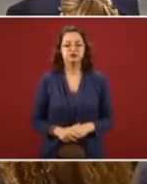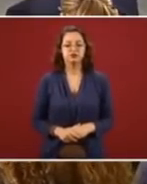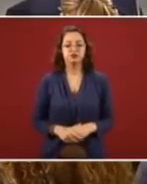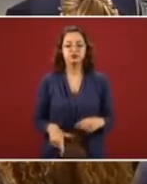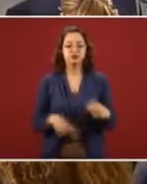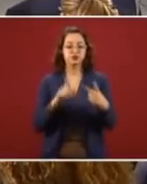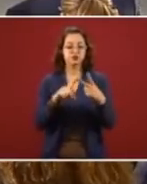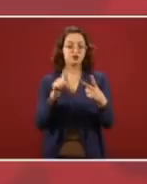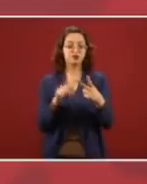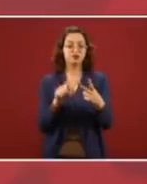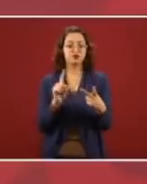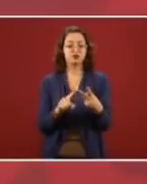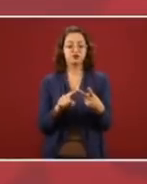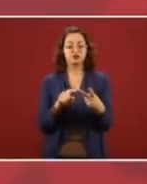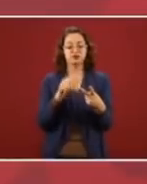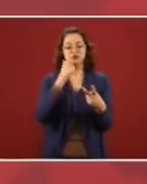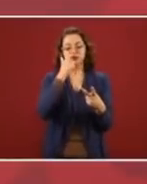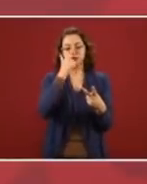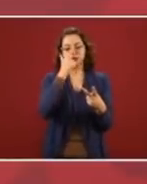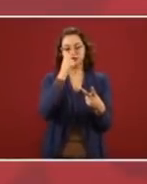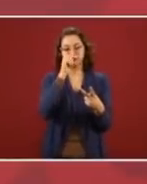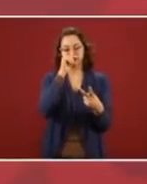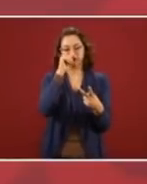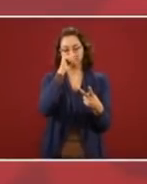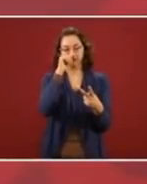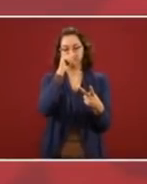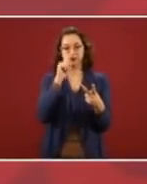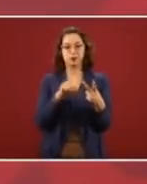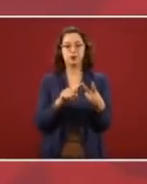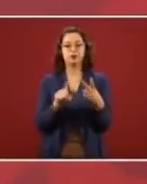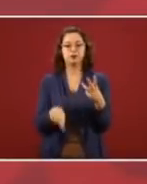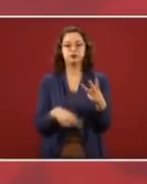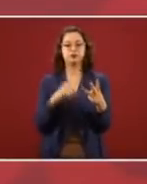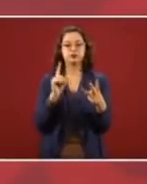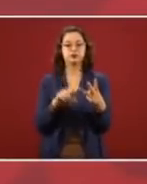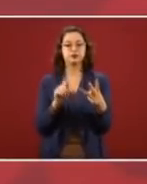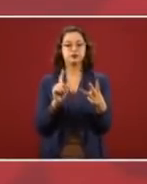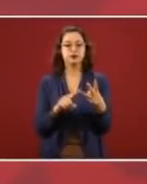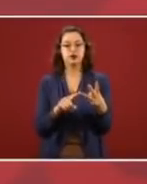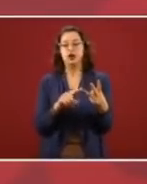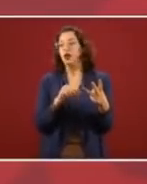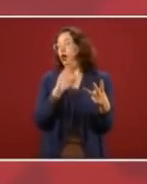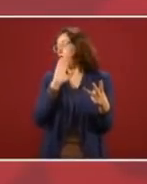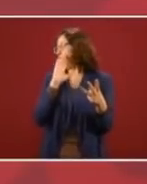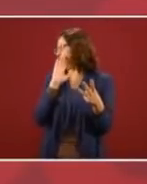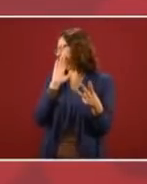lo segundo. Sí, lo tercero,